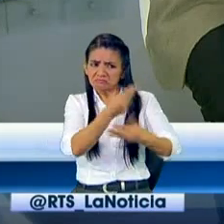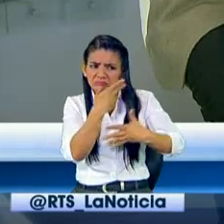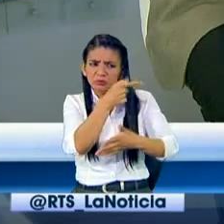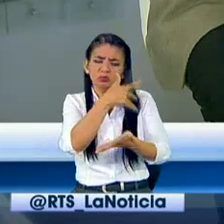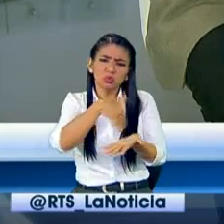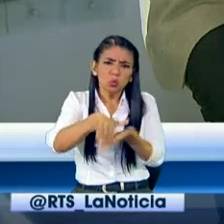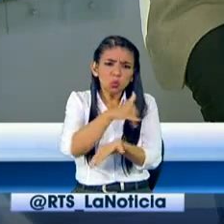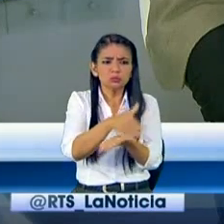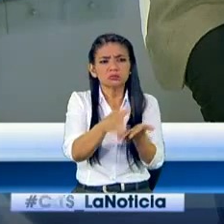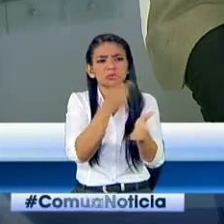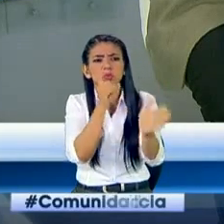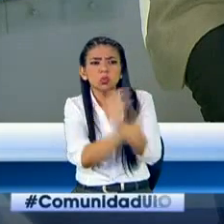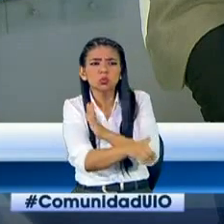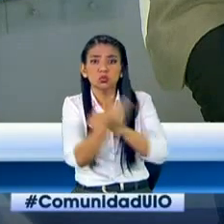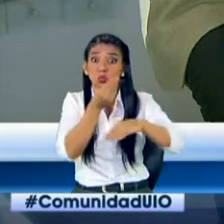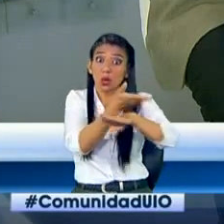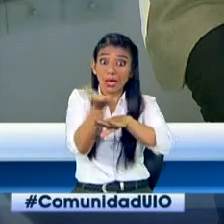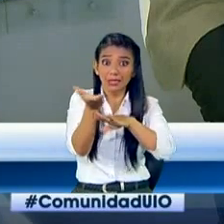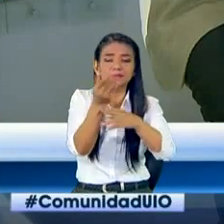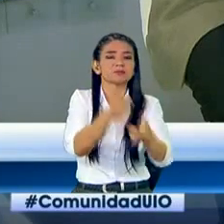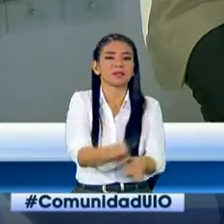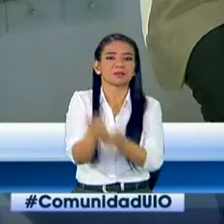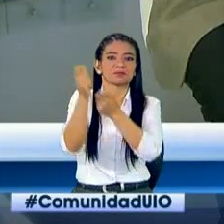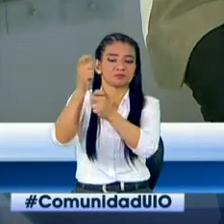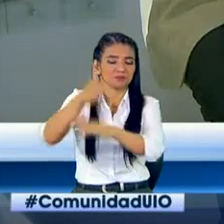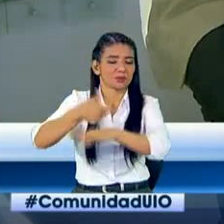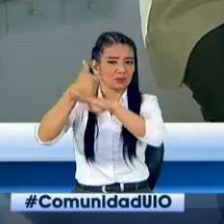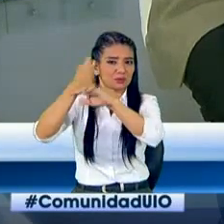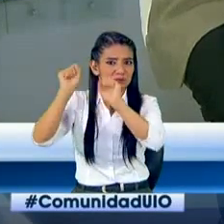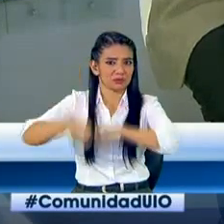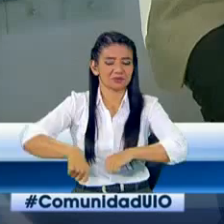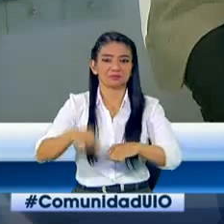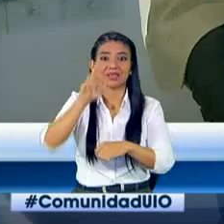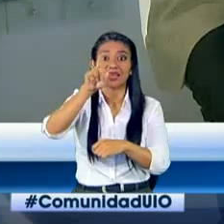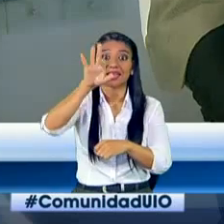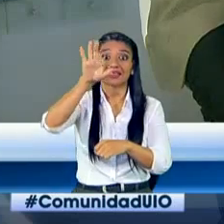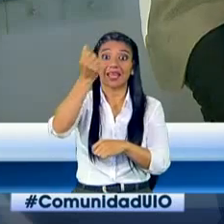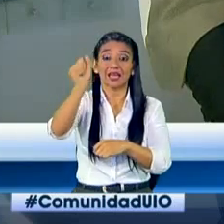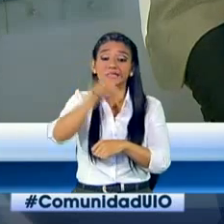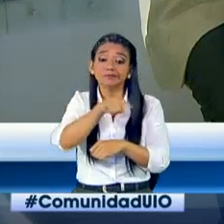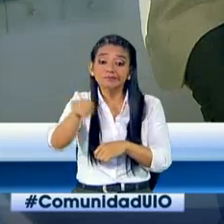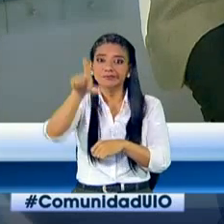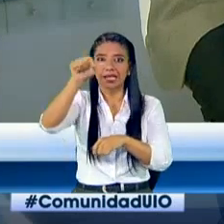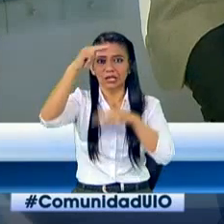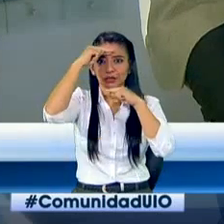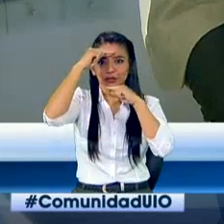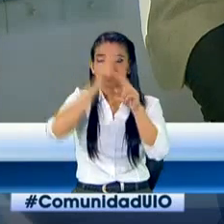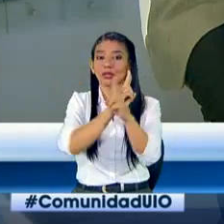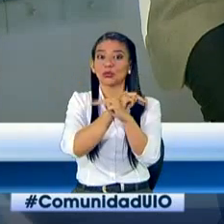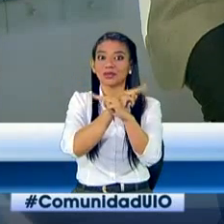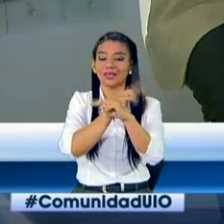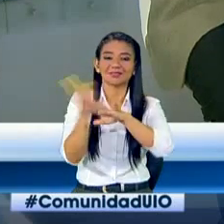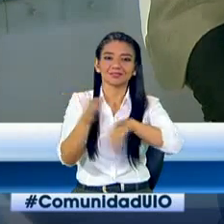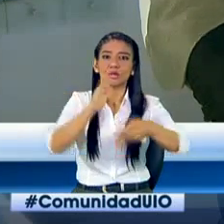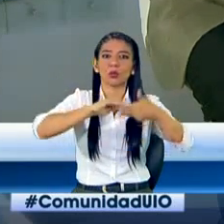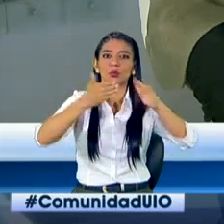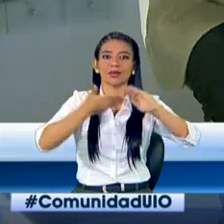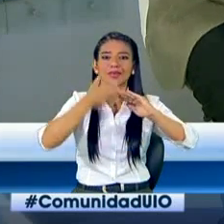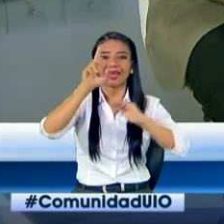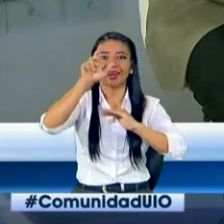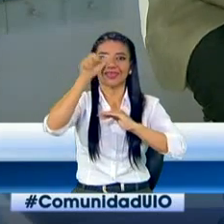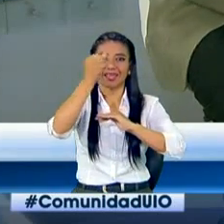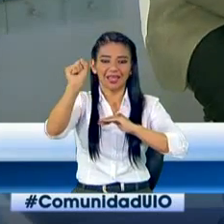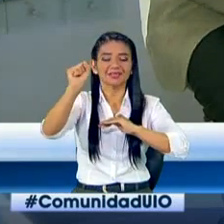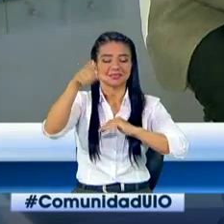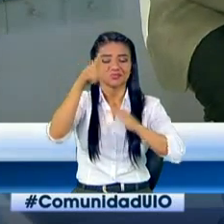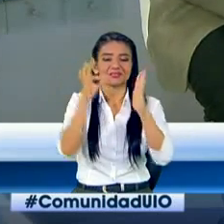sus denuncias y sugerencias para trasladarlas a las autoridades competentes. RTS guión bajo la noticia, ese es el Twitter, comunidad RTS a través